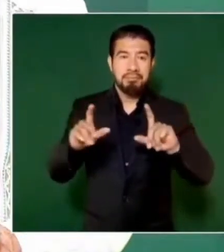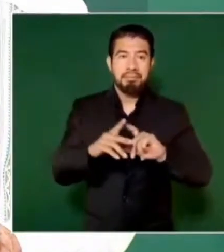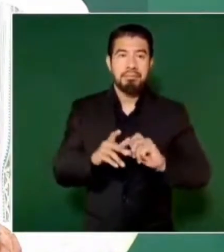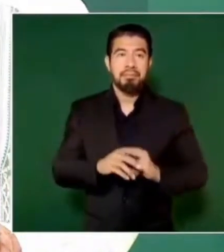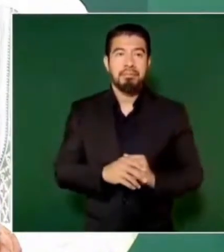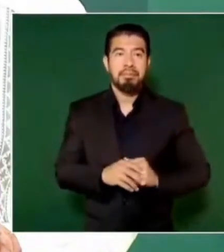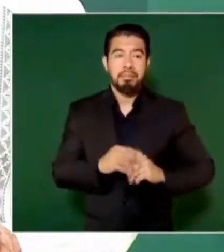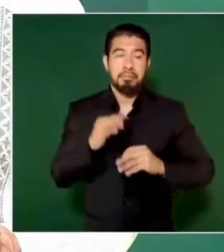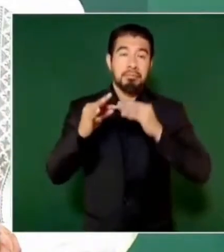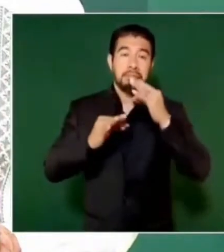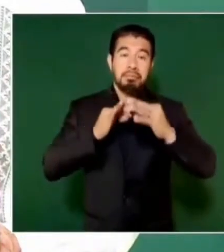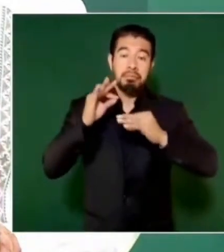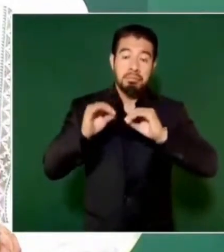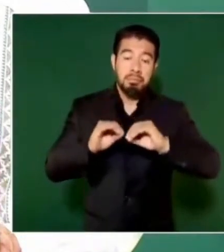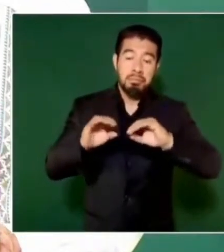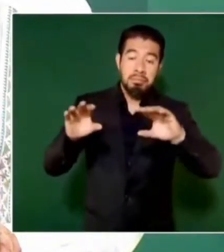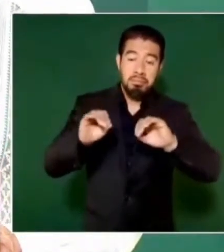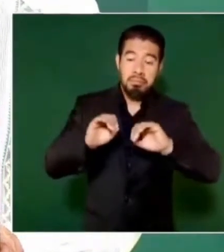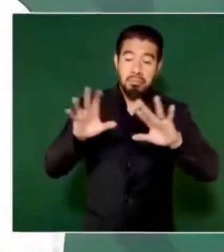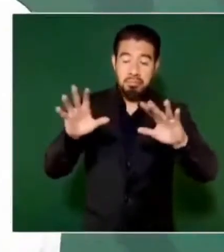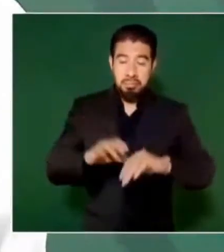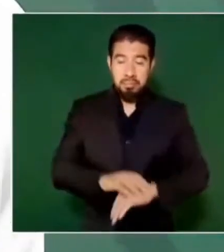completamente